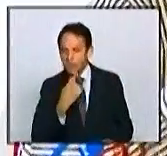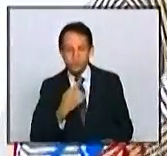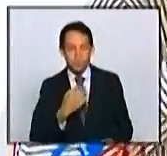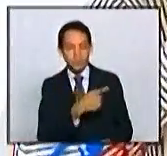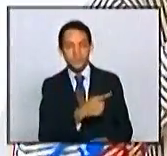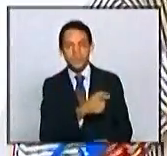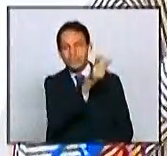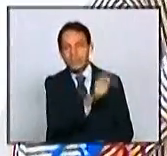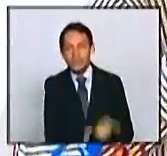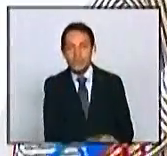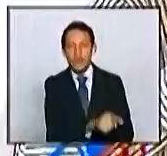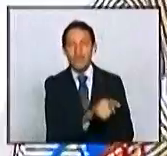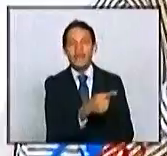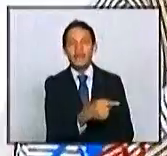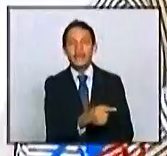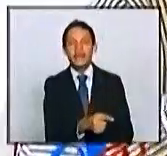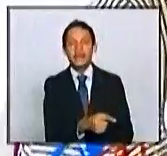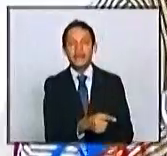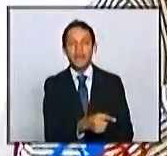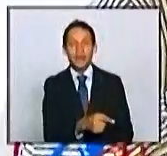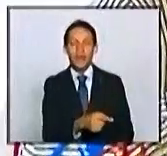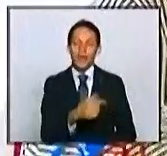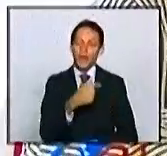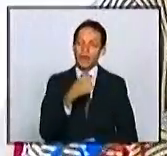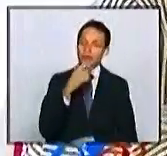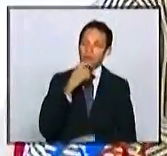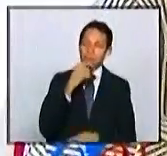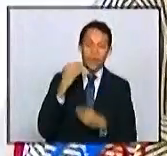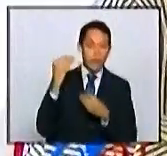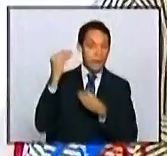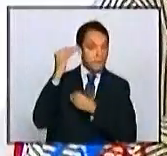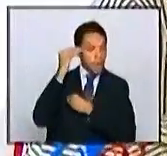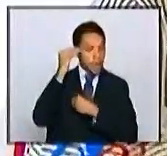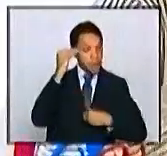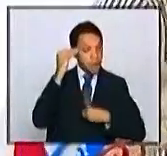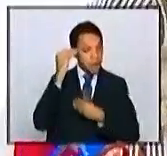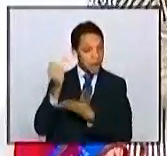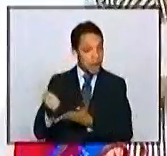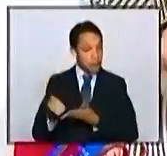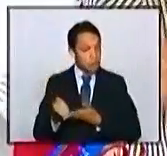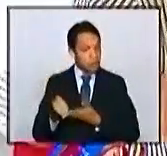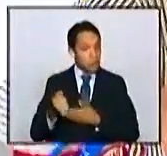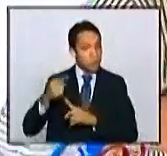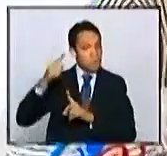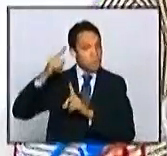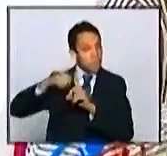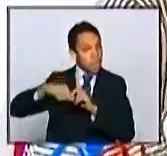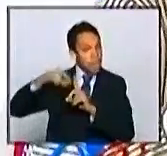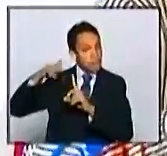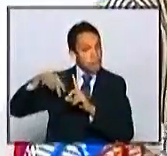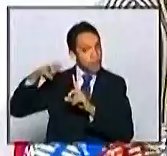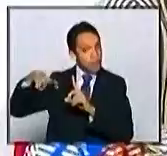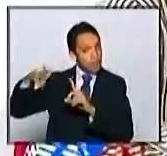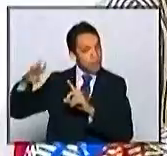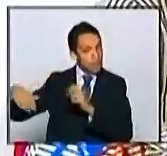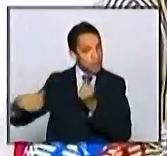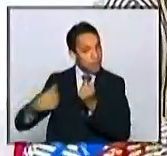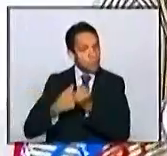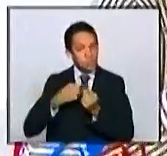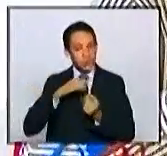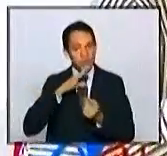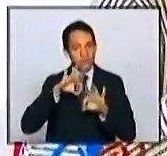tiende a recibir mucho mejor el tratamiento terapéutico cuando tiene lazos afectivos